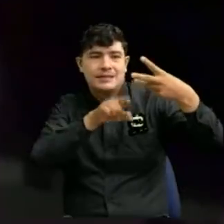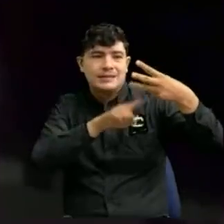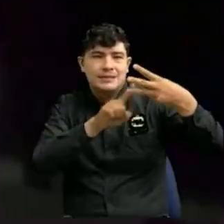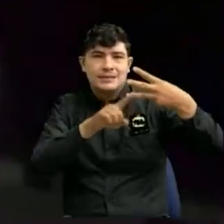aplicadas